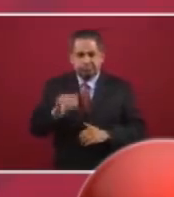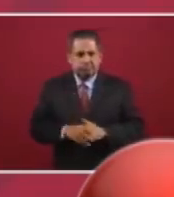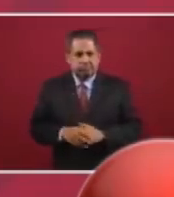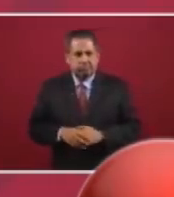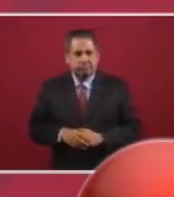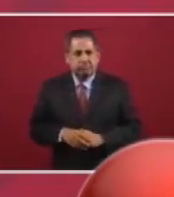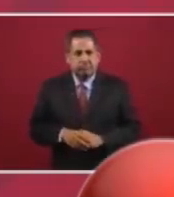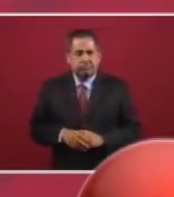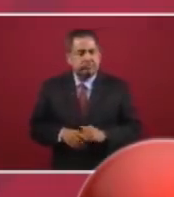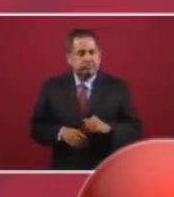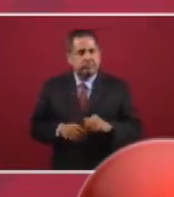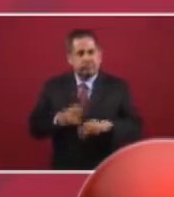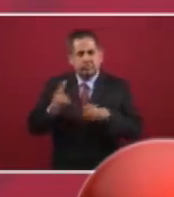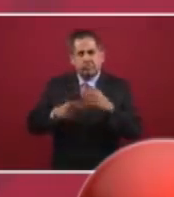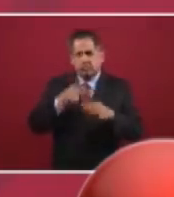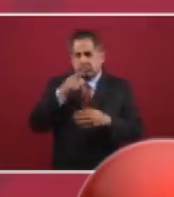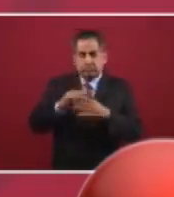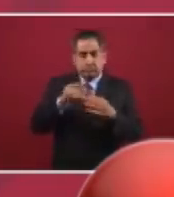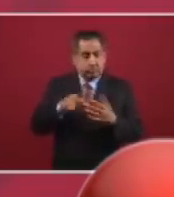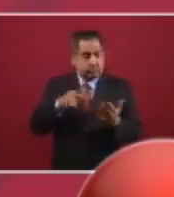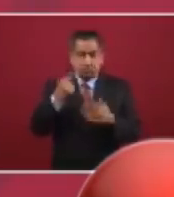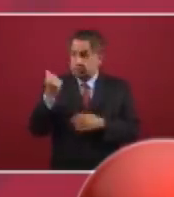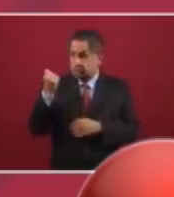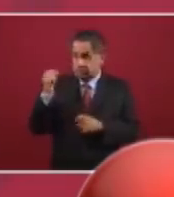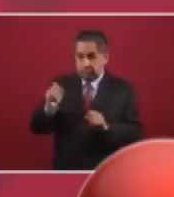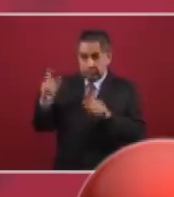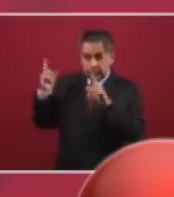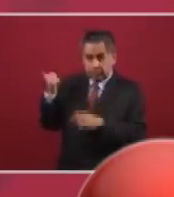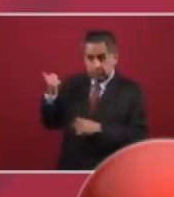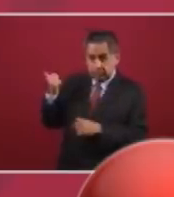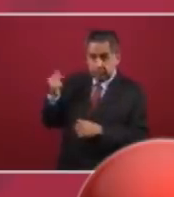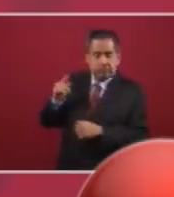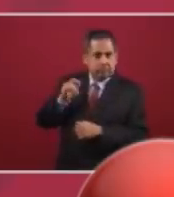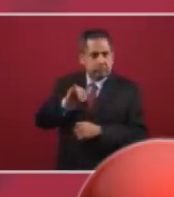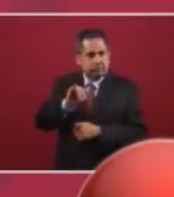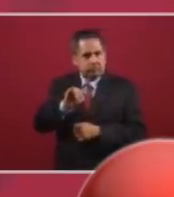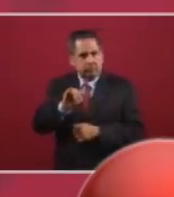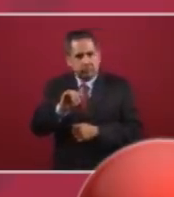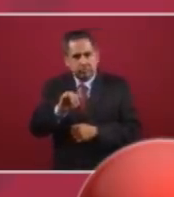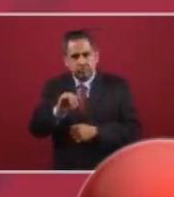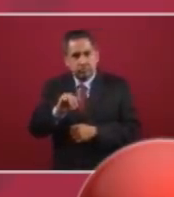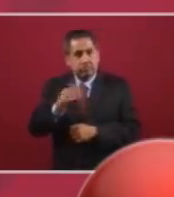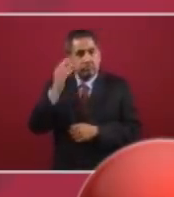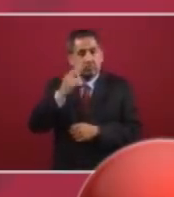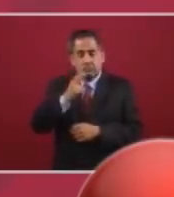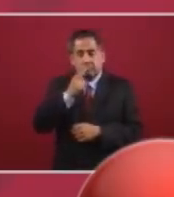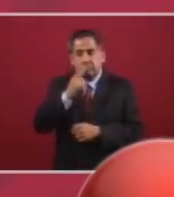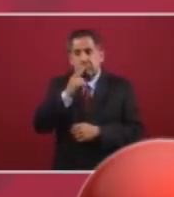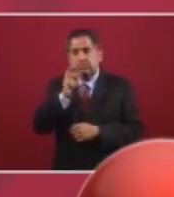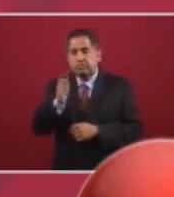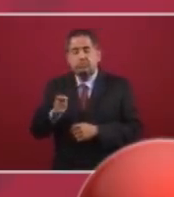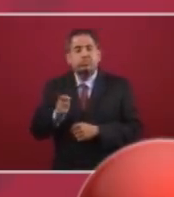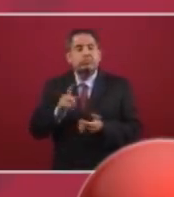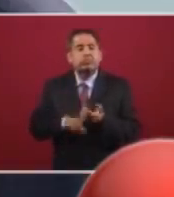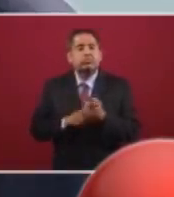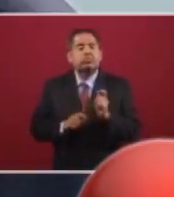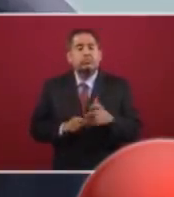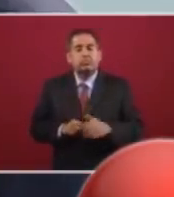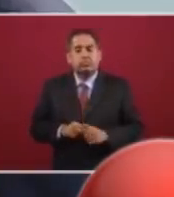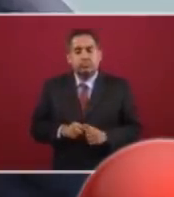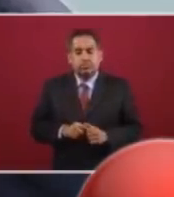les quiero decir que en estos casos se usaba el mecanismo